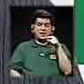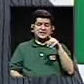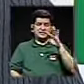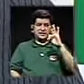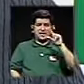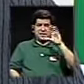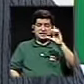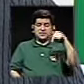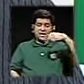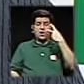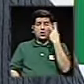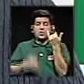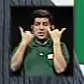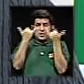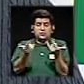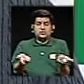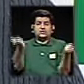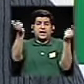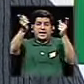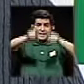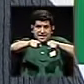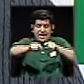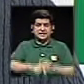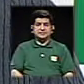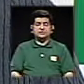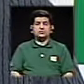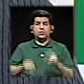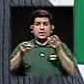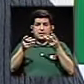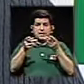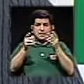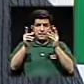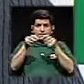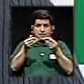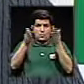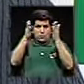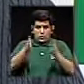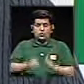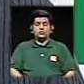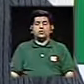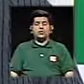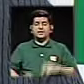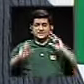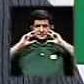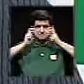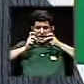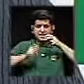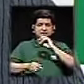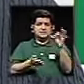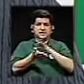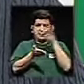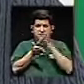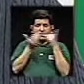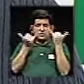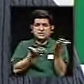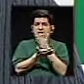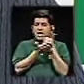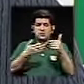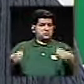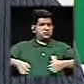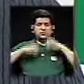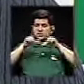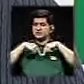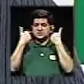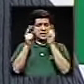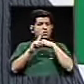lo vemos en el caso particularmente de los maiceros y de los frijoleros algunos de ellos ya incluso ya no existen como sector